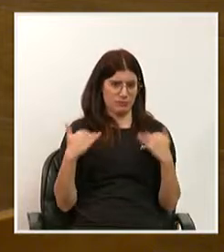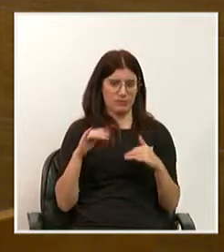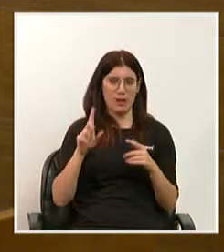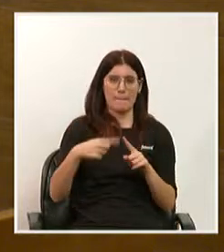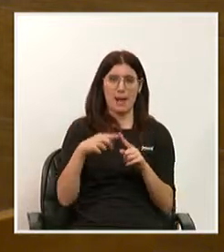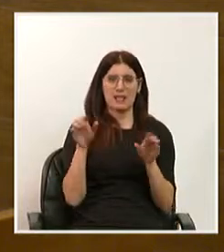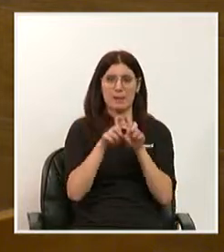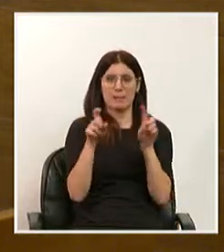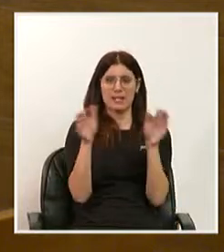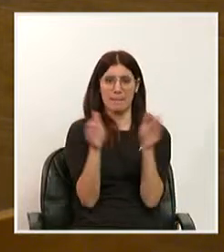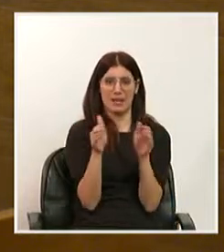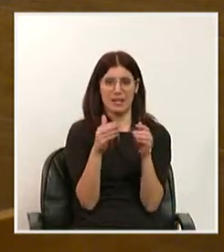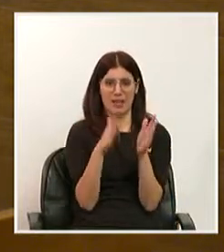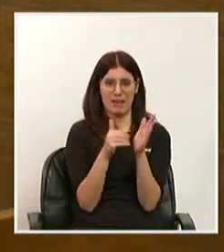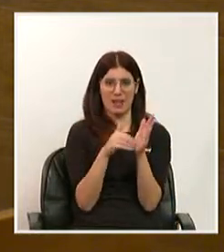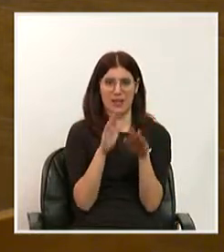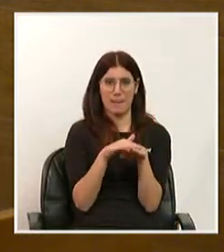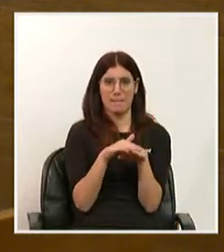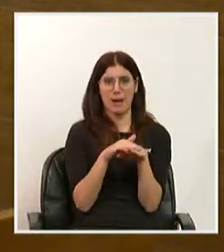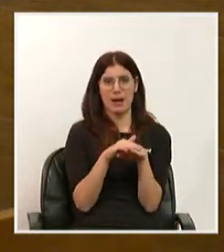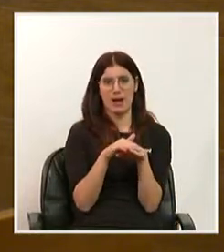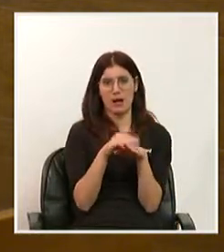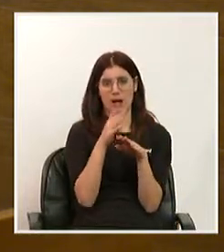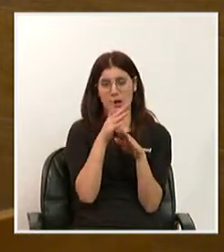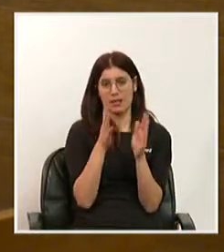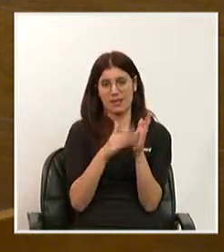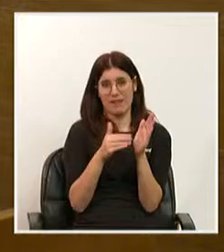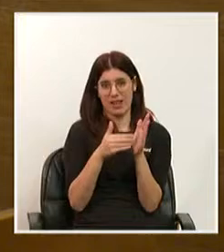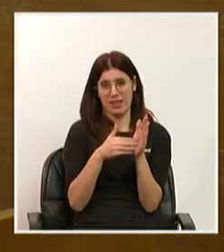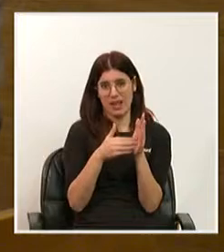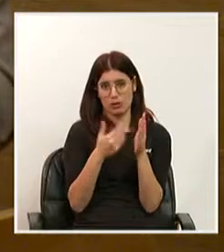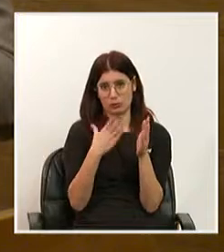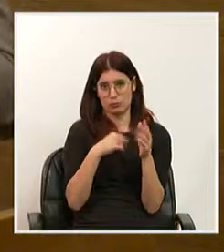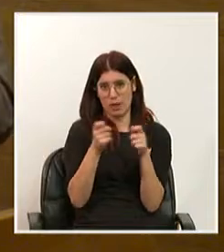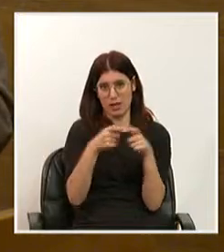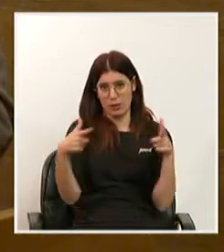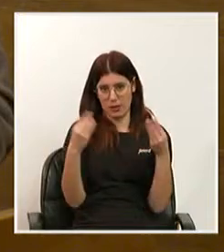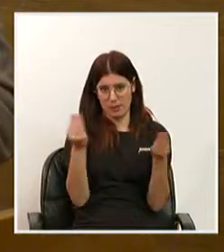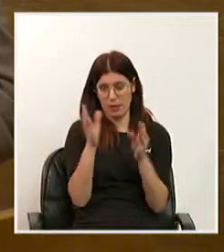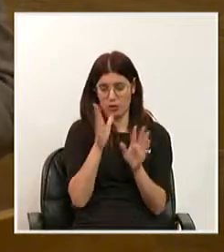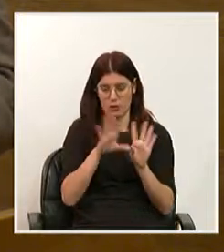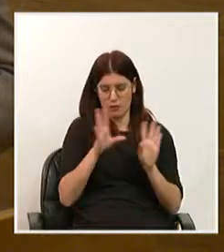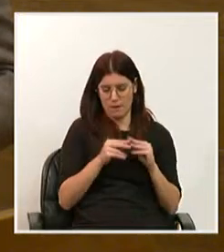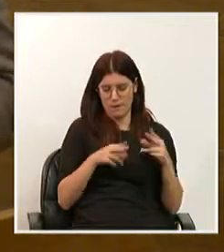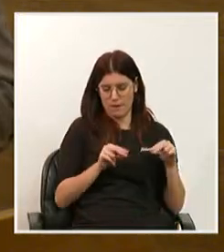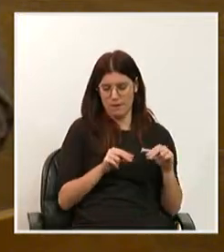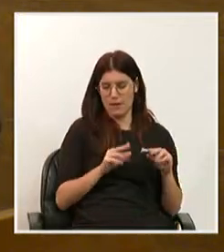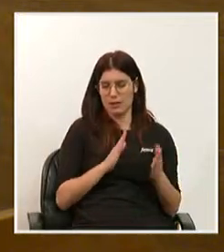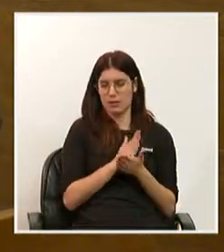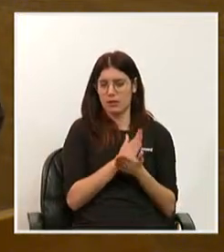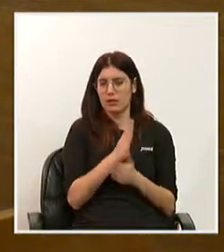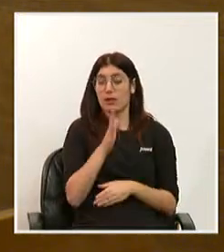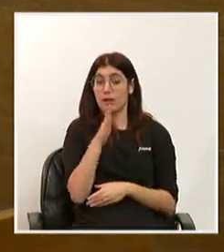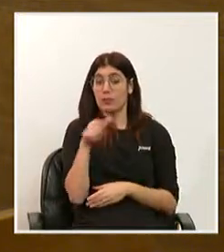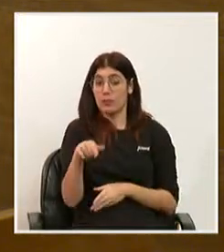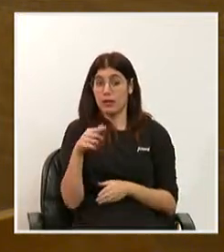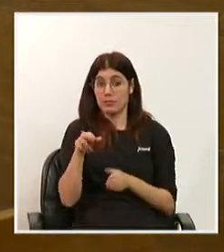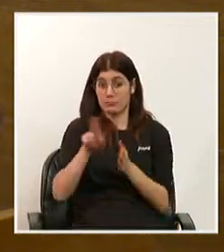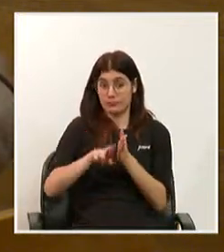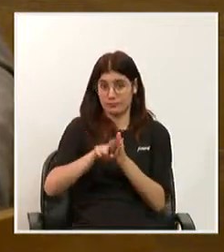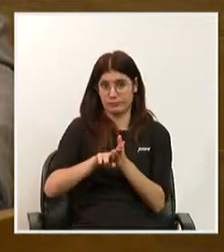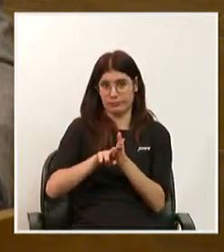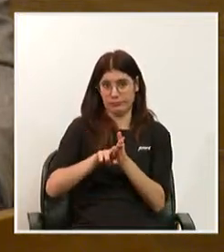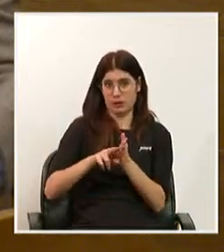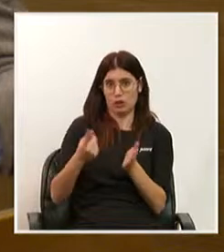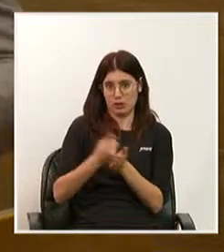pymes valencianas para que felizmente los valencianos puedan crecer concluyo señor presidente reiter oles que por favor por